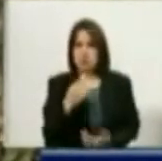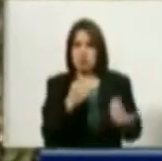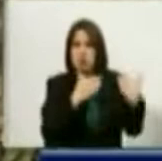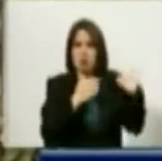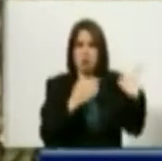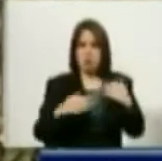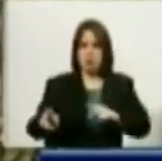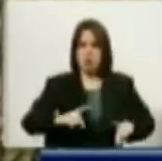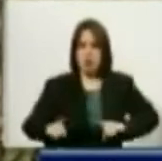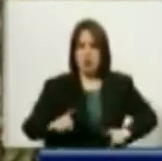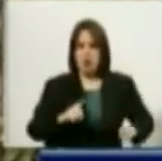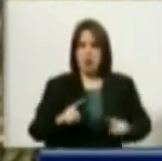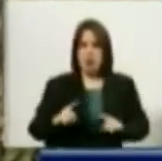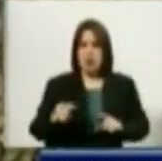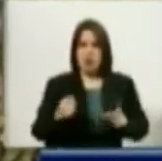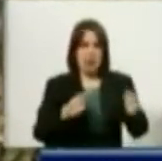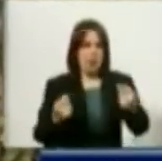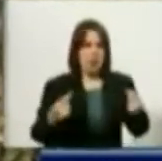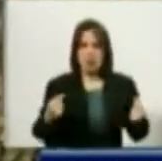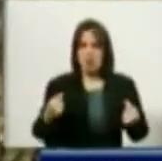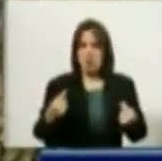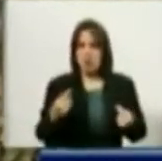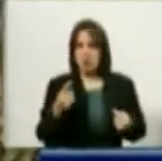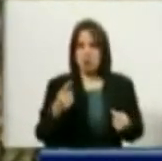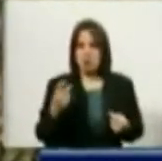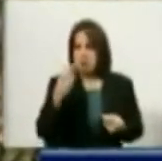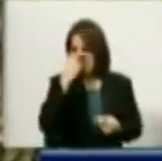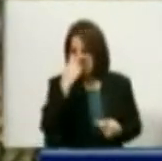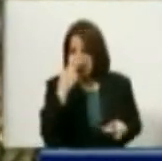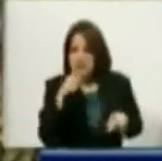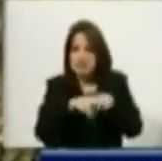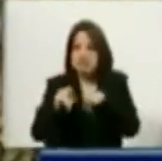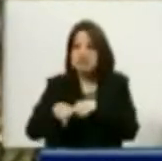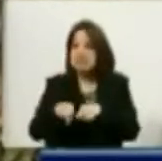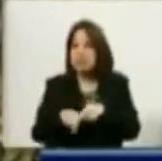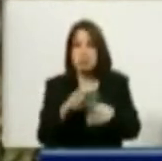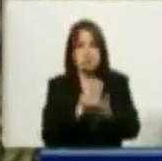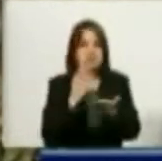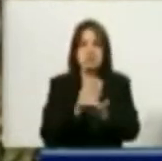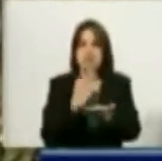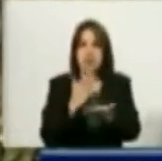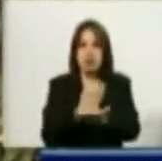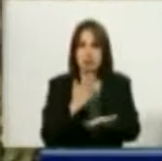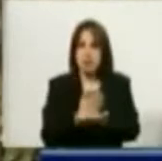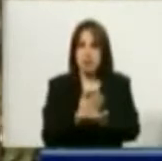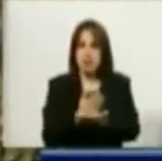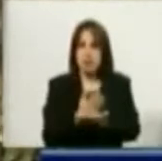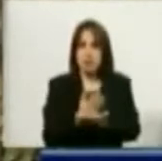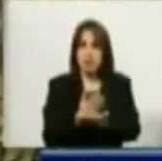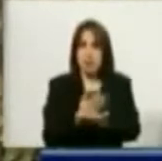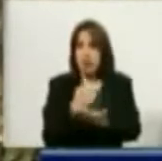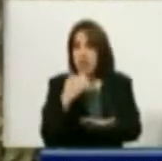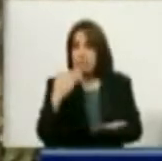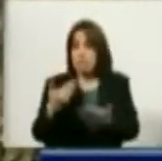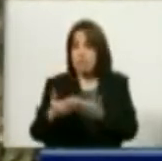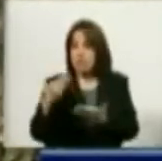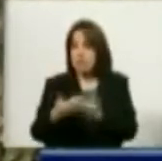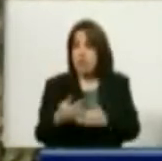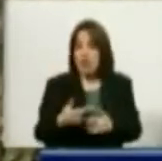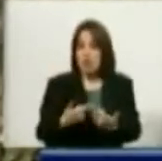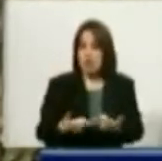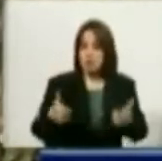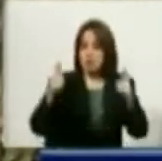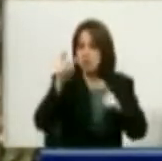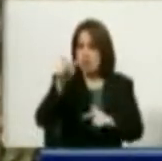de negocio que le gusta meterse donde nadie los llama meterse a meter la nariz donde nadie los llama y le exigía al libertador que le devolviera